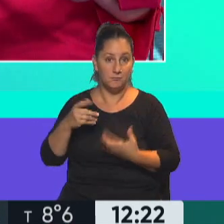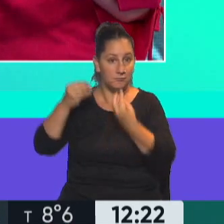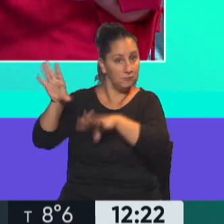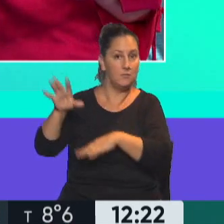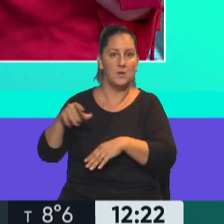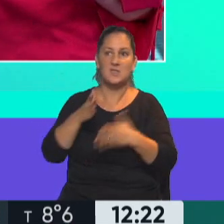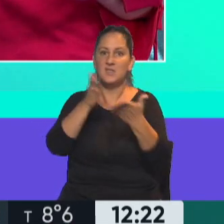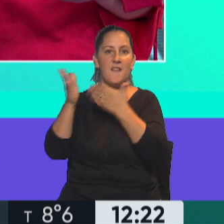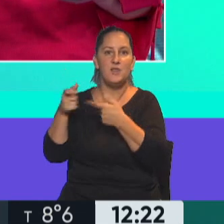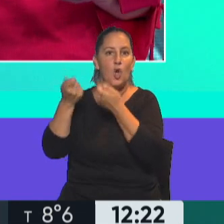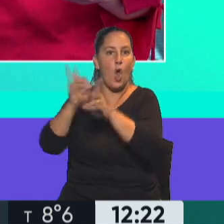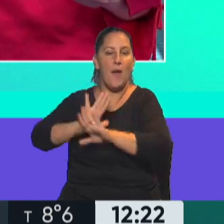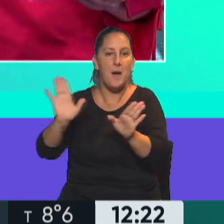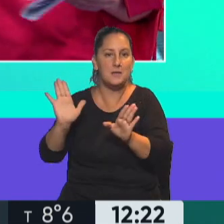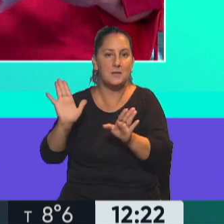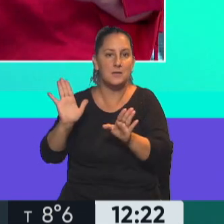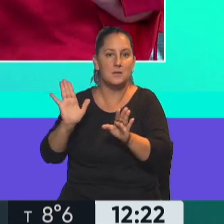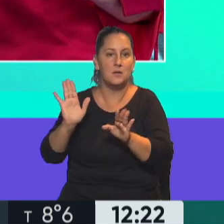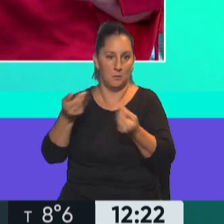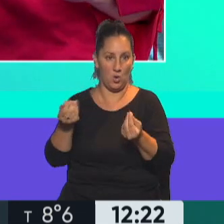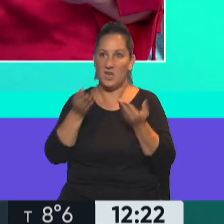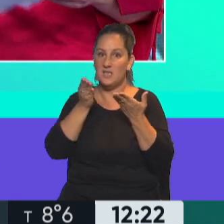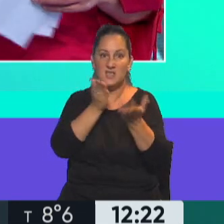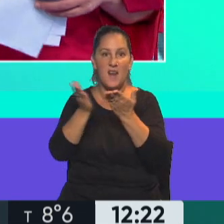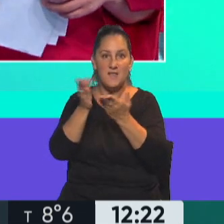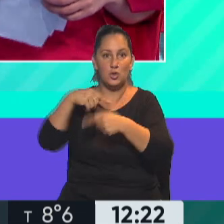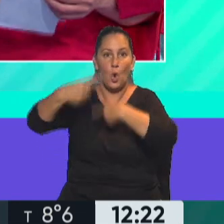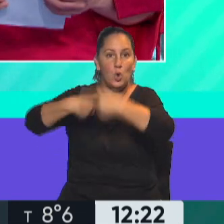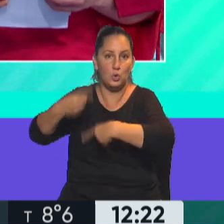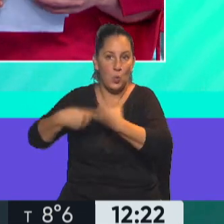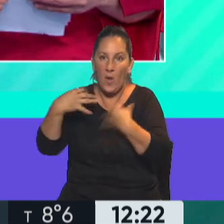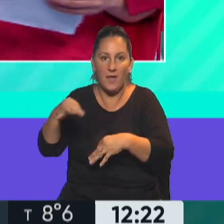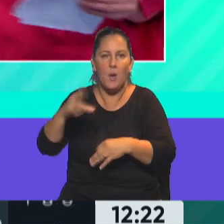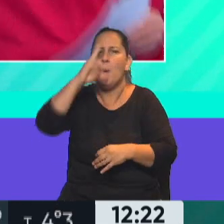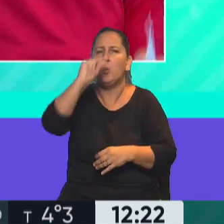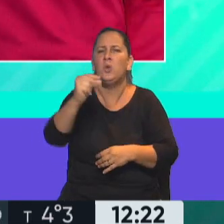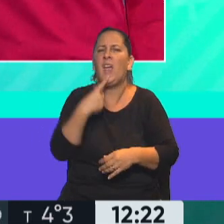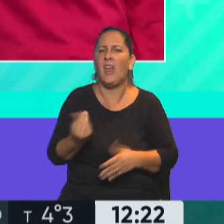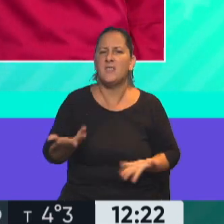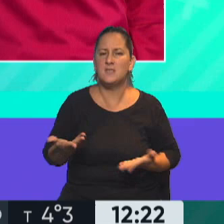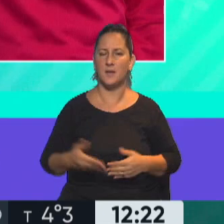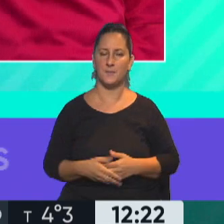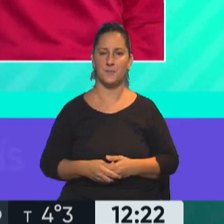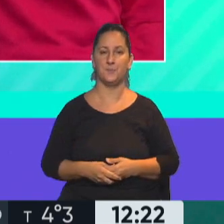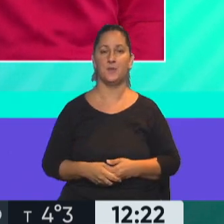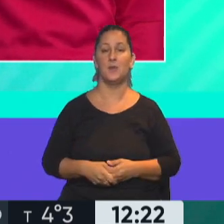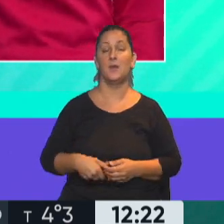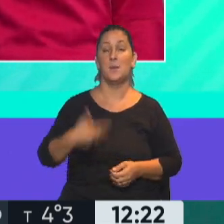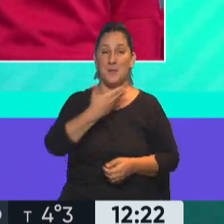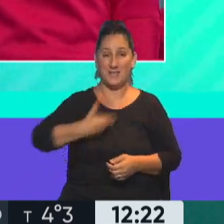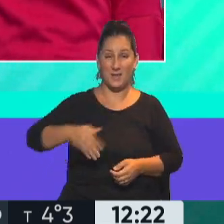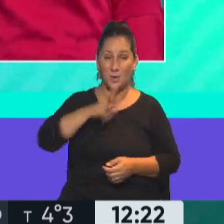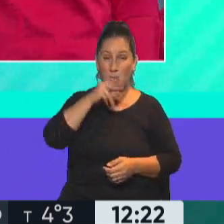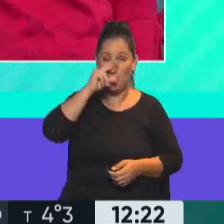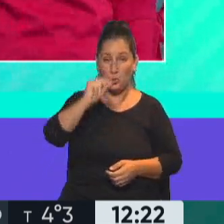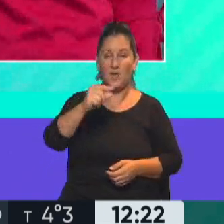a Rusia? ¿Qué podría llegar a suceder? Porque estos servicios deben continuar. ¿Cuál sería la decisión de Putin? Bueno, Putin está pensando